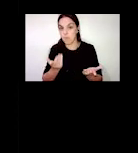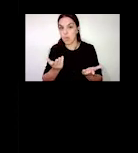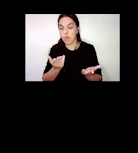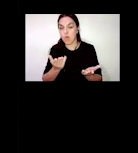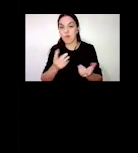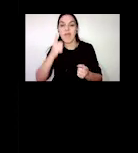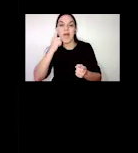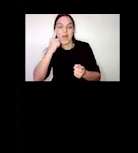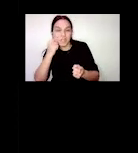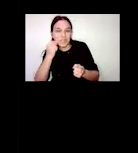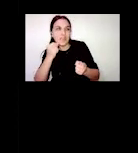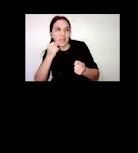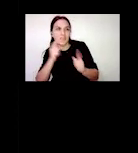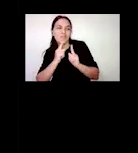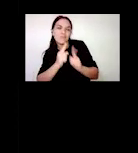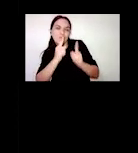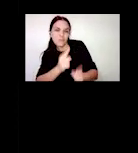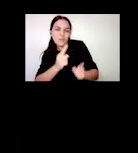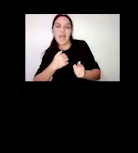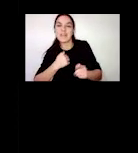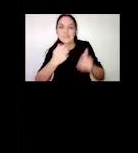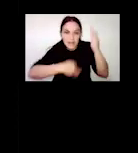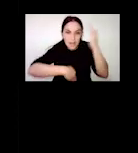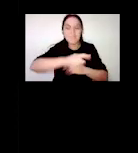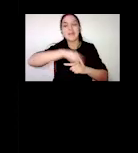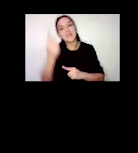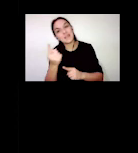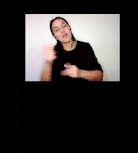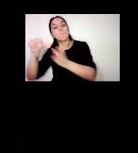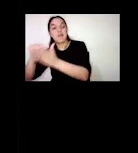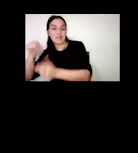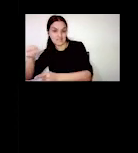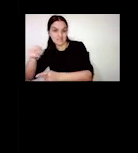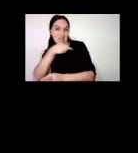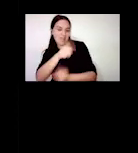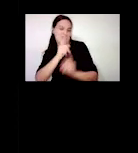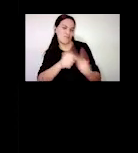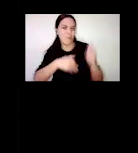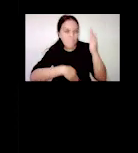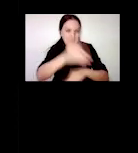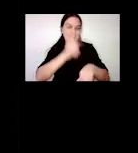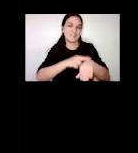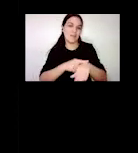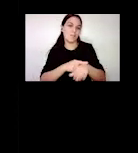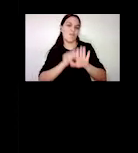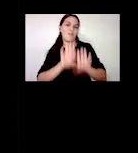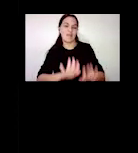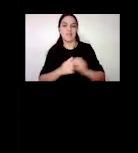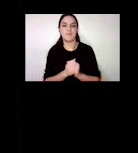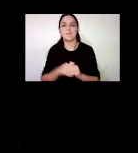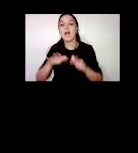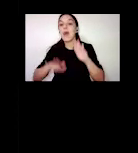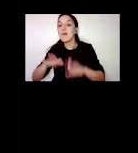en Argentina que en el otro país. Y hay gente a veces que, esto que parecería muy fácil, hay veces que no se